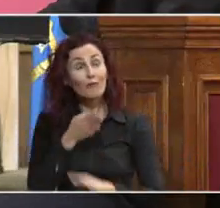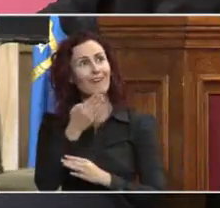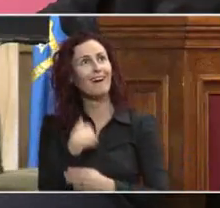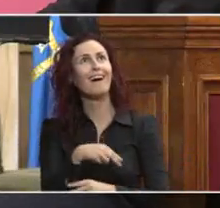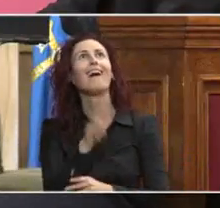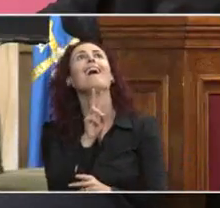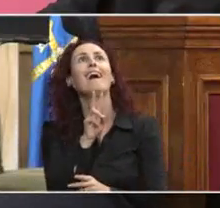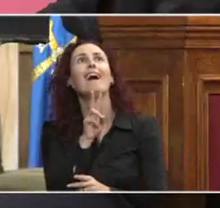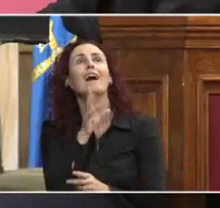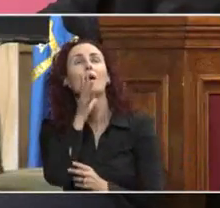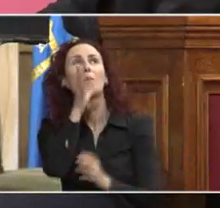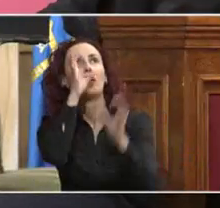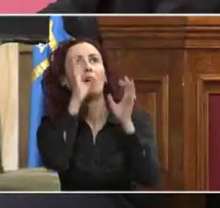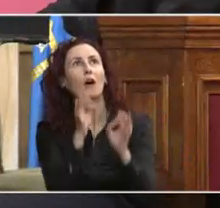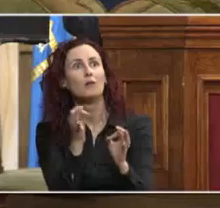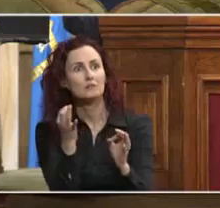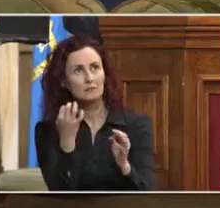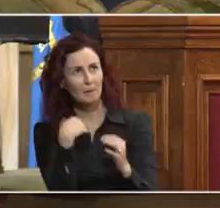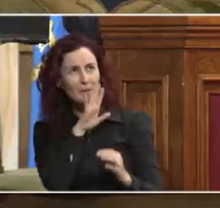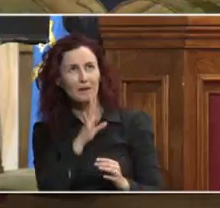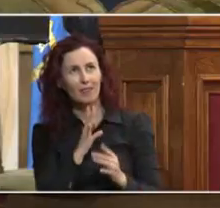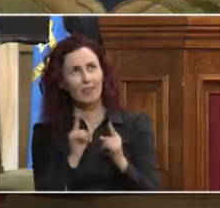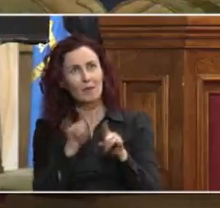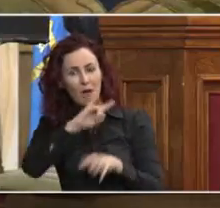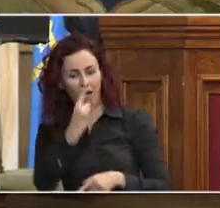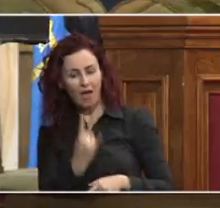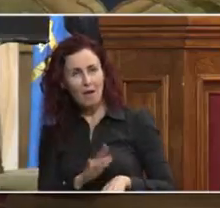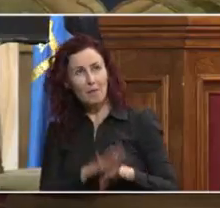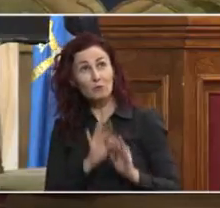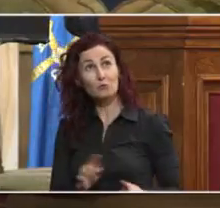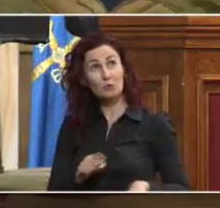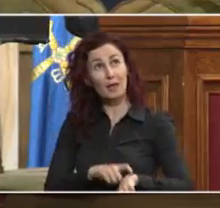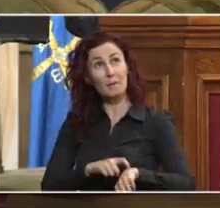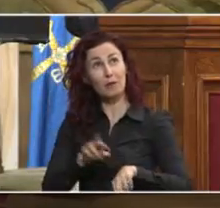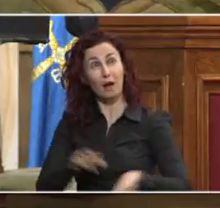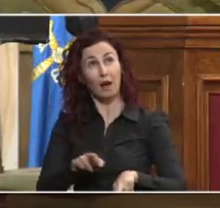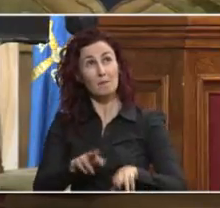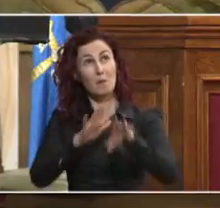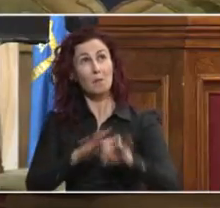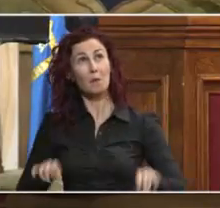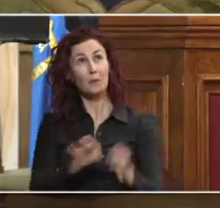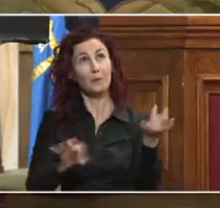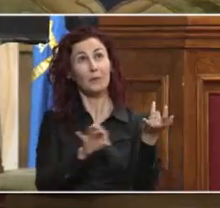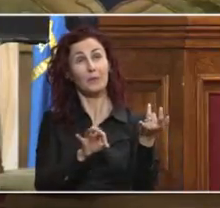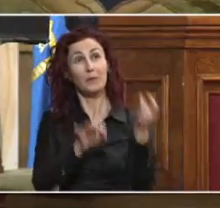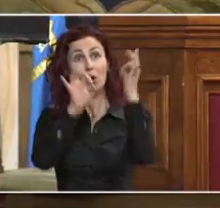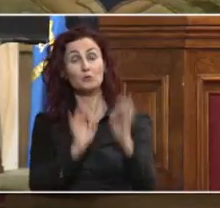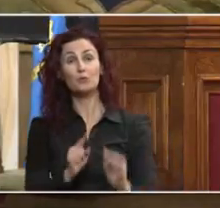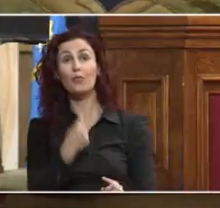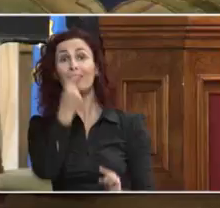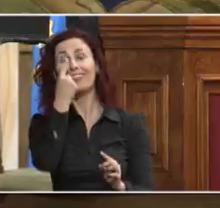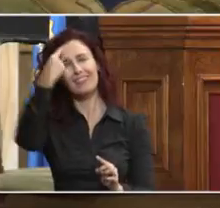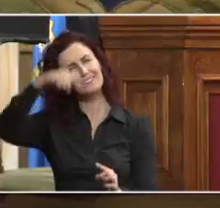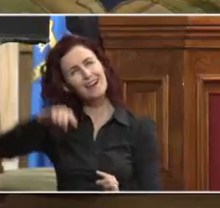por estar ingeniosamente insinuado por los contrastantes motivos rítmicos, por la exuberante orquestación y porque Ludovico dice, como